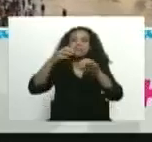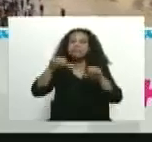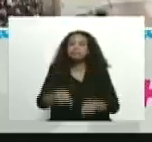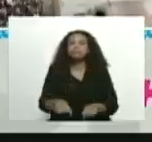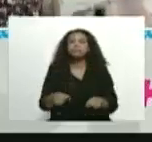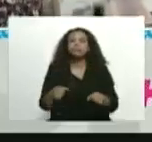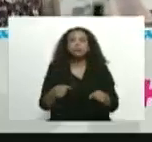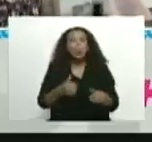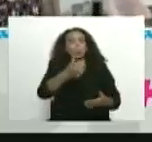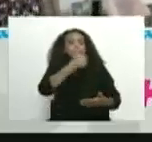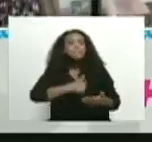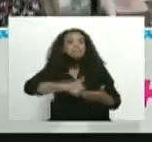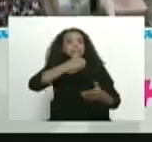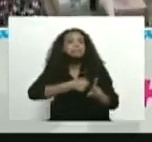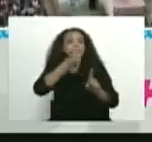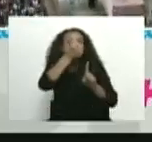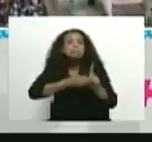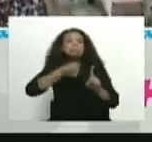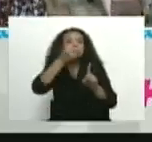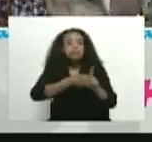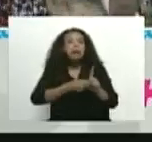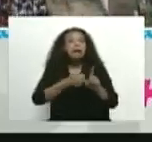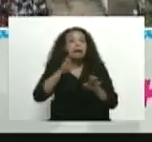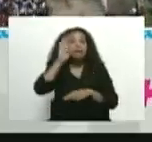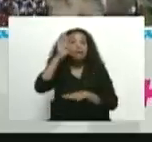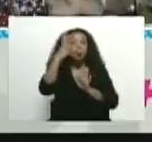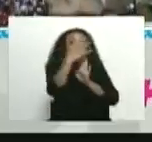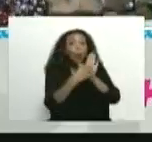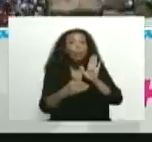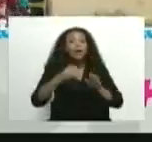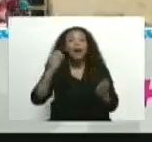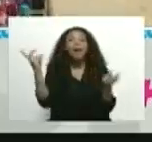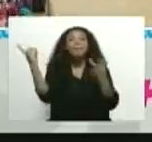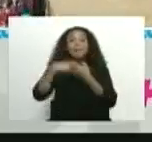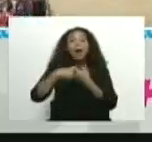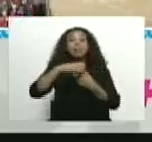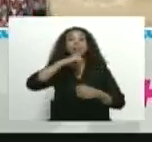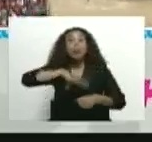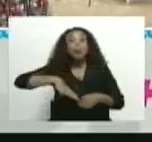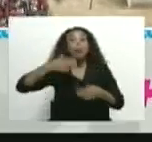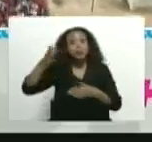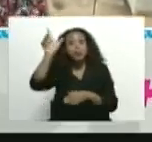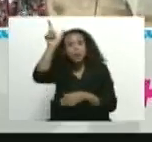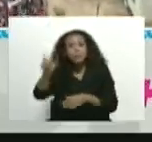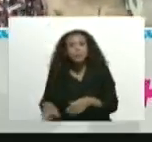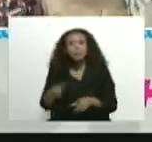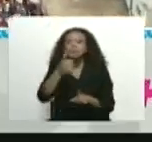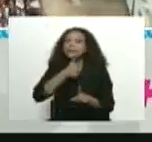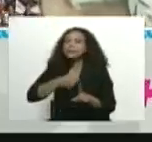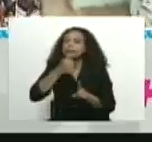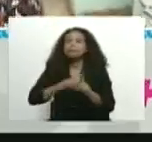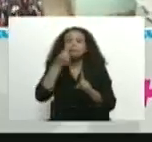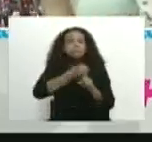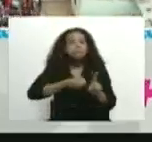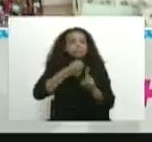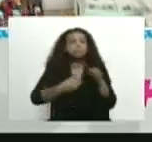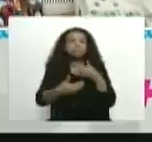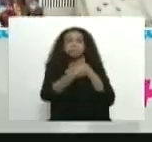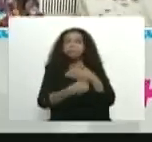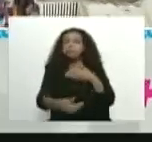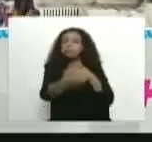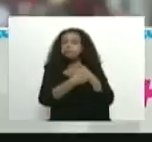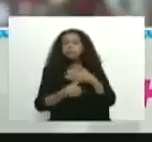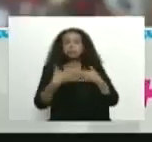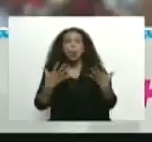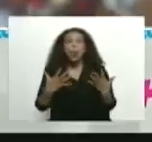con resiliencia, con resistencia. Y eso, personalmente, presidente, cuando yo veo que usted ha aguantado todos esos embates, incluso un